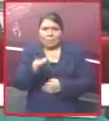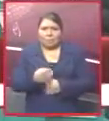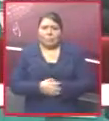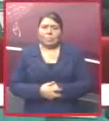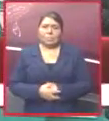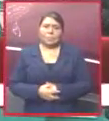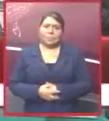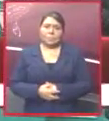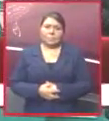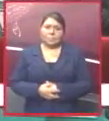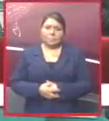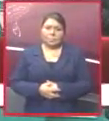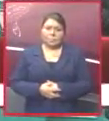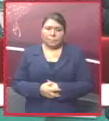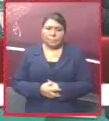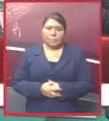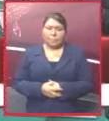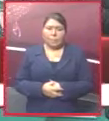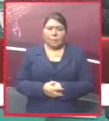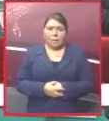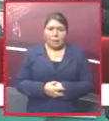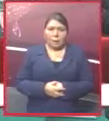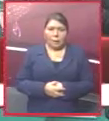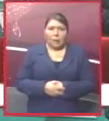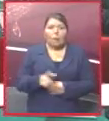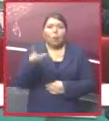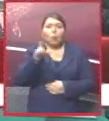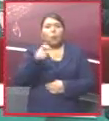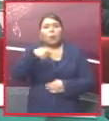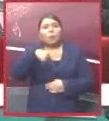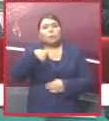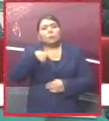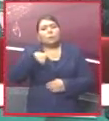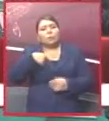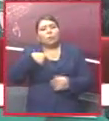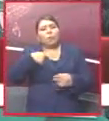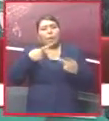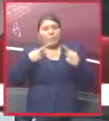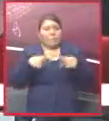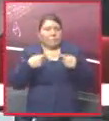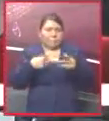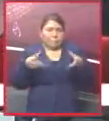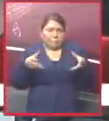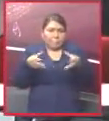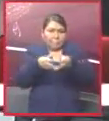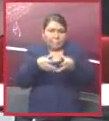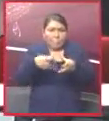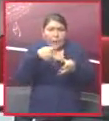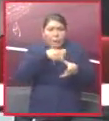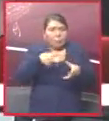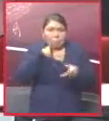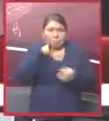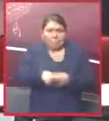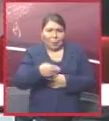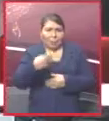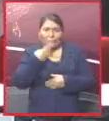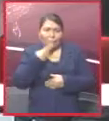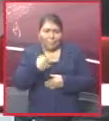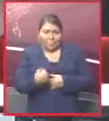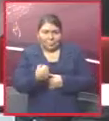En materia de acciones colectivas, queda la impresión de que no ha funcionado, de que en realidad ha